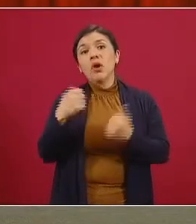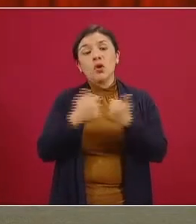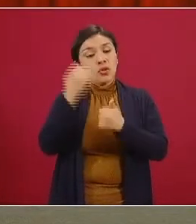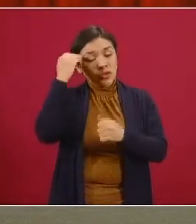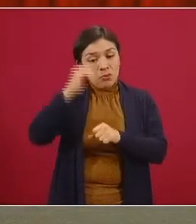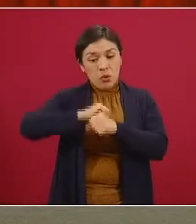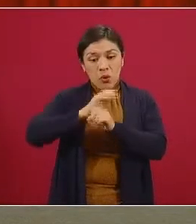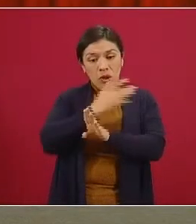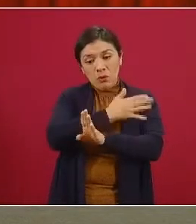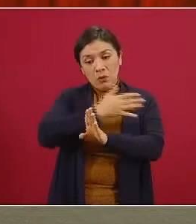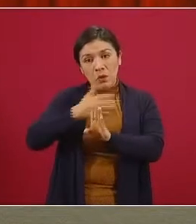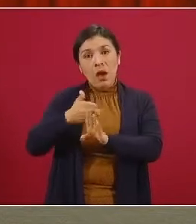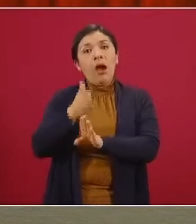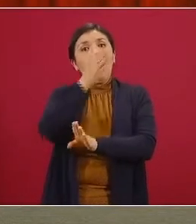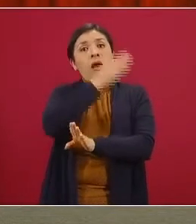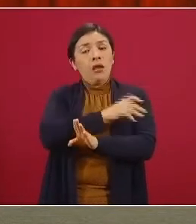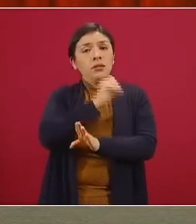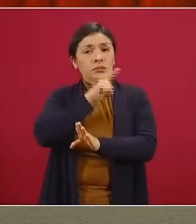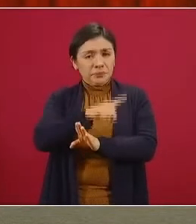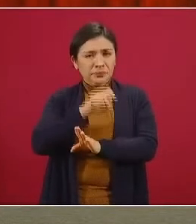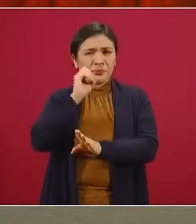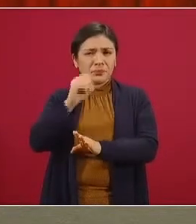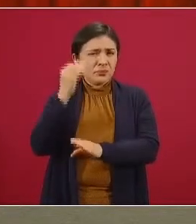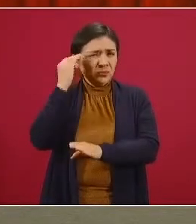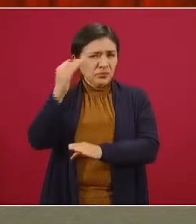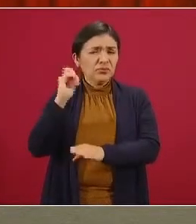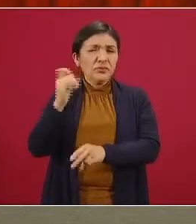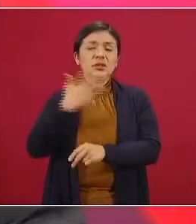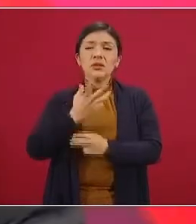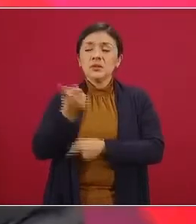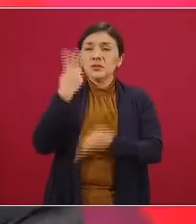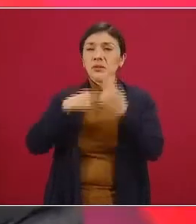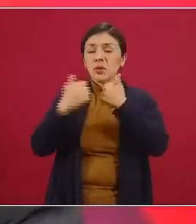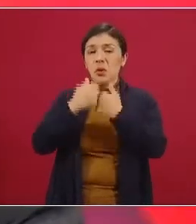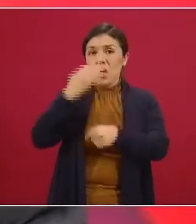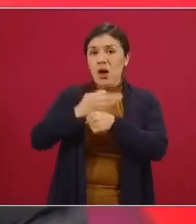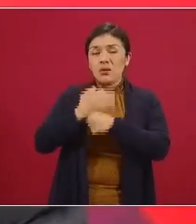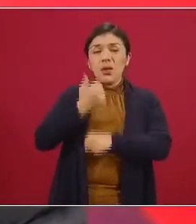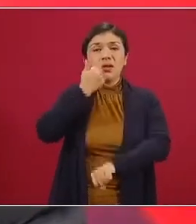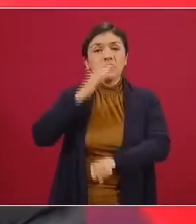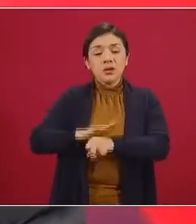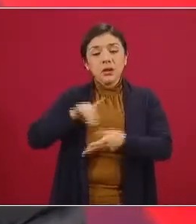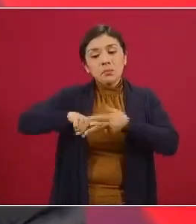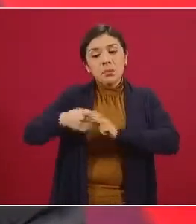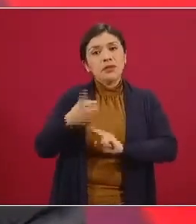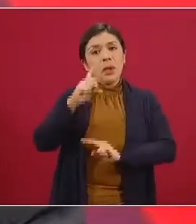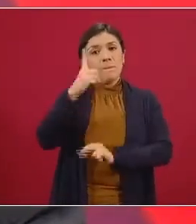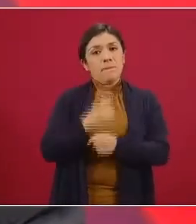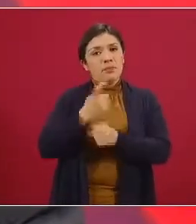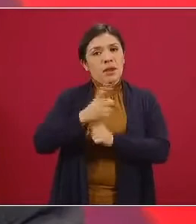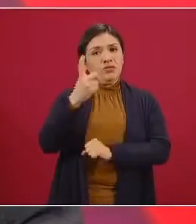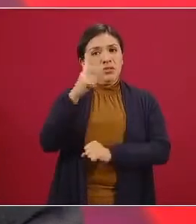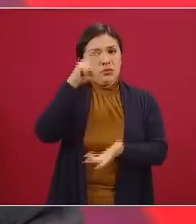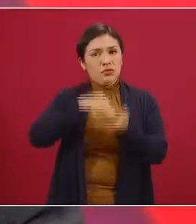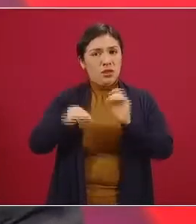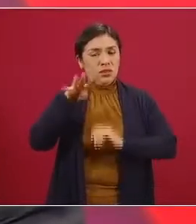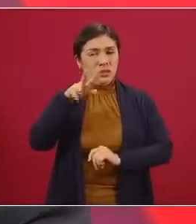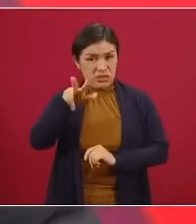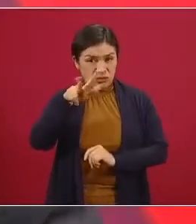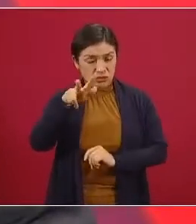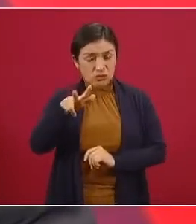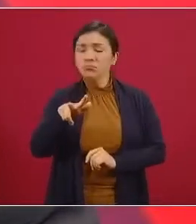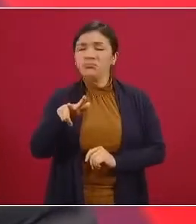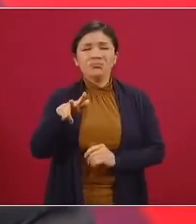durante la epidemia de COVID-19, y no solamente durante la presente administración, que empezó el 1 de diciembre de 2018,